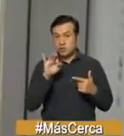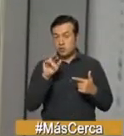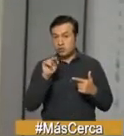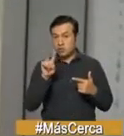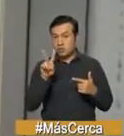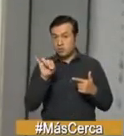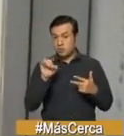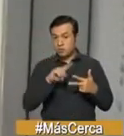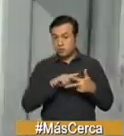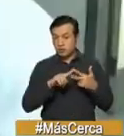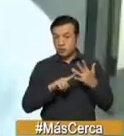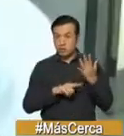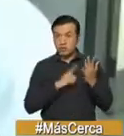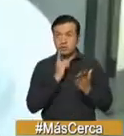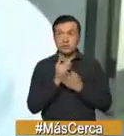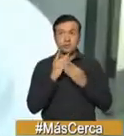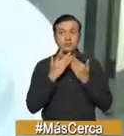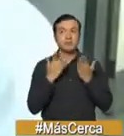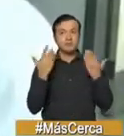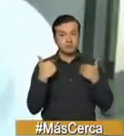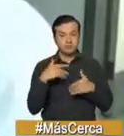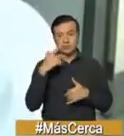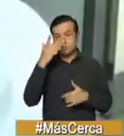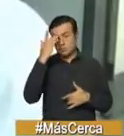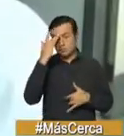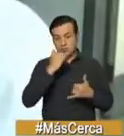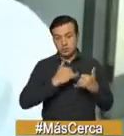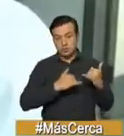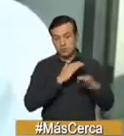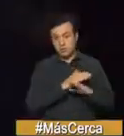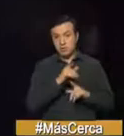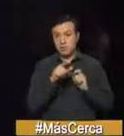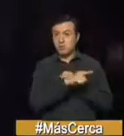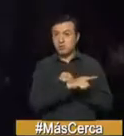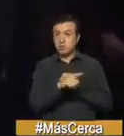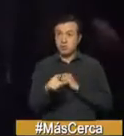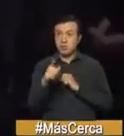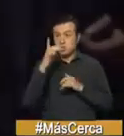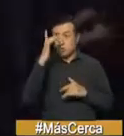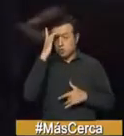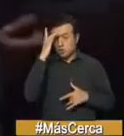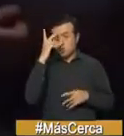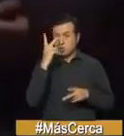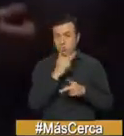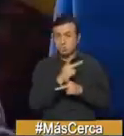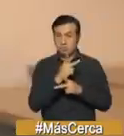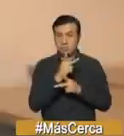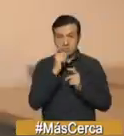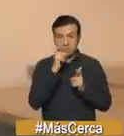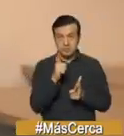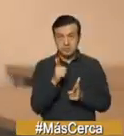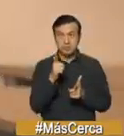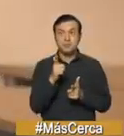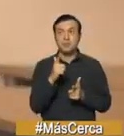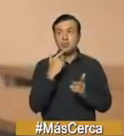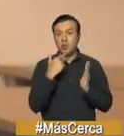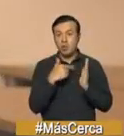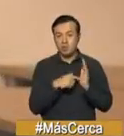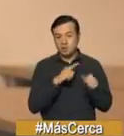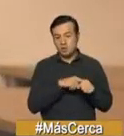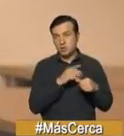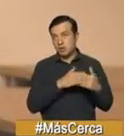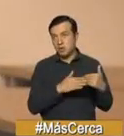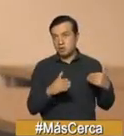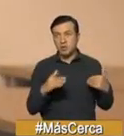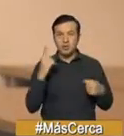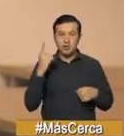del sars e incluso contra el vih para aplicar a las personas enfermas con este mal o de incubación puede durar